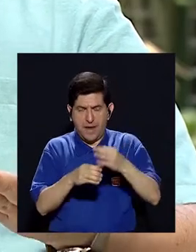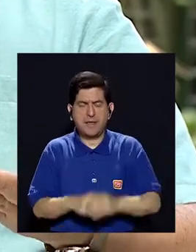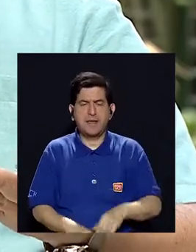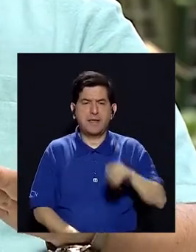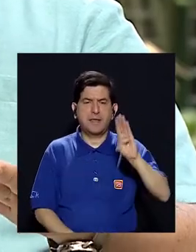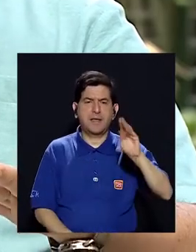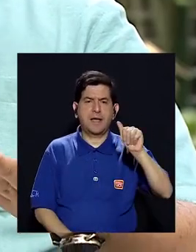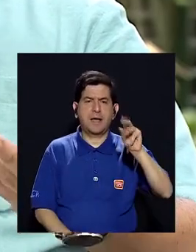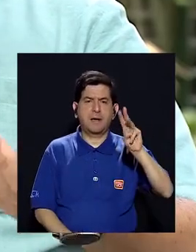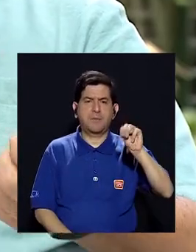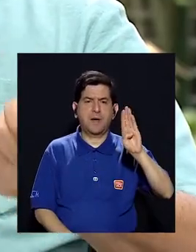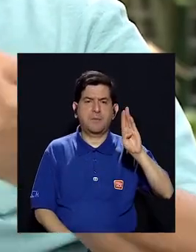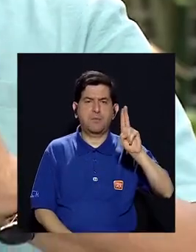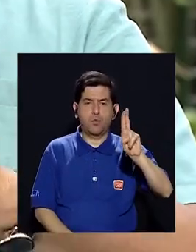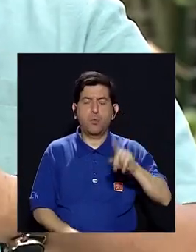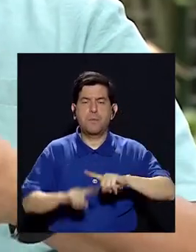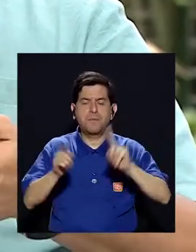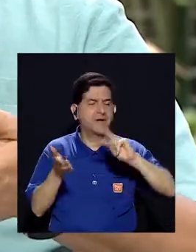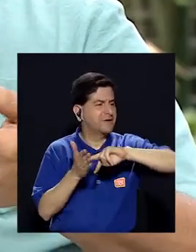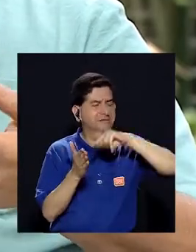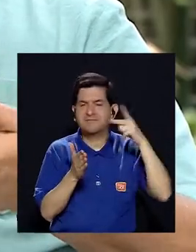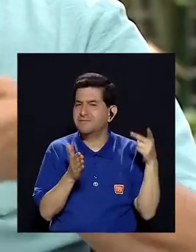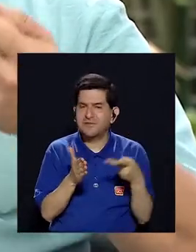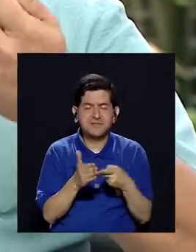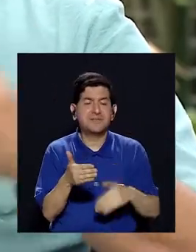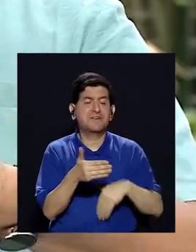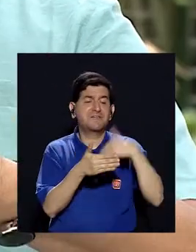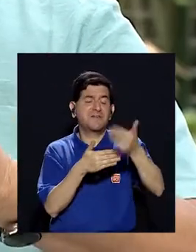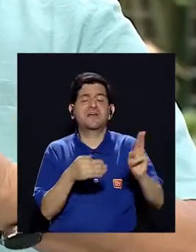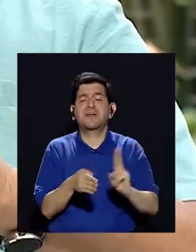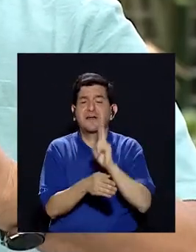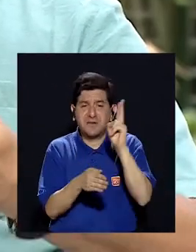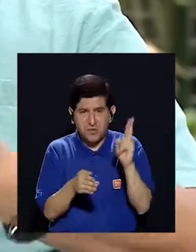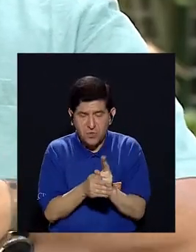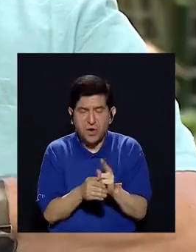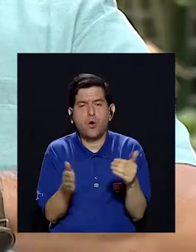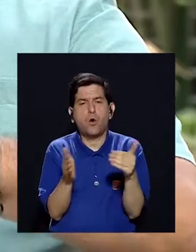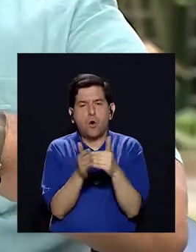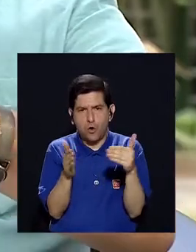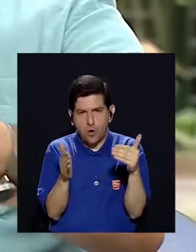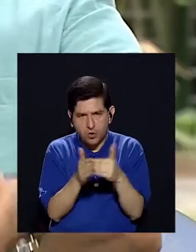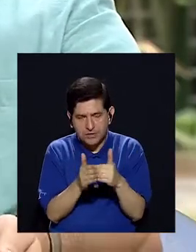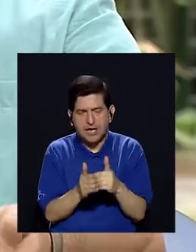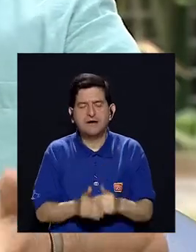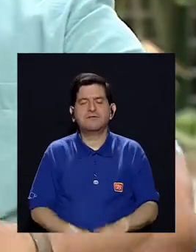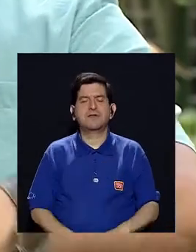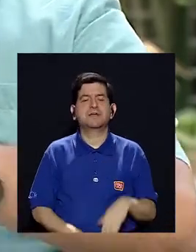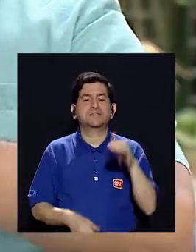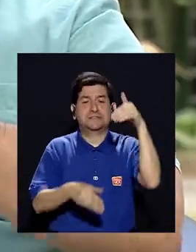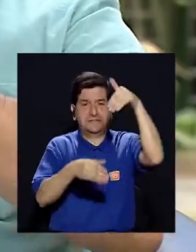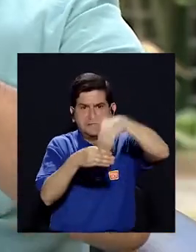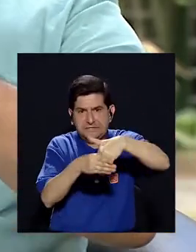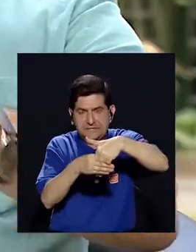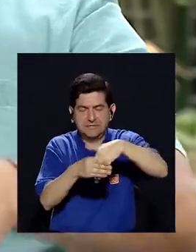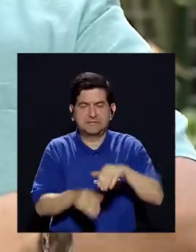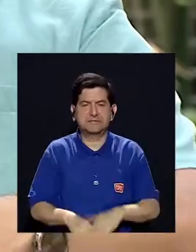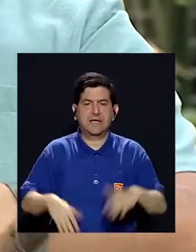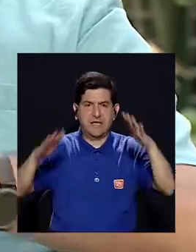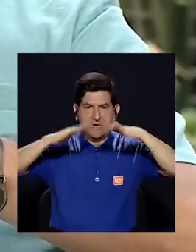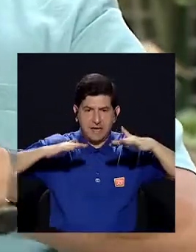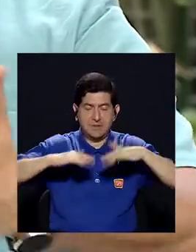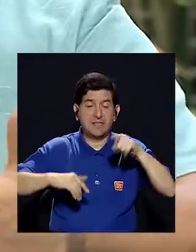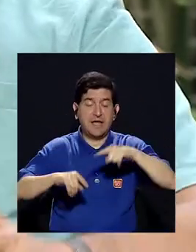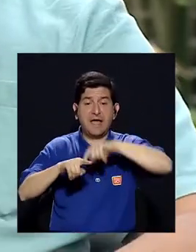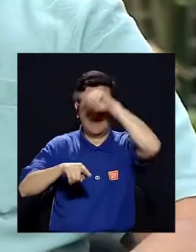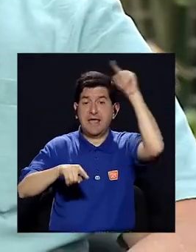bambú, pero no se trata de que después de consumir esos productos volverlos a ingresar al ambiente. La idea es, dentro de